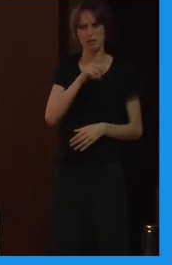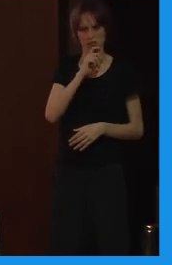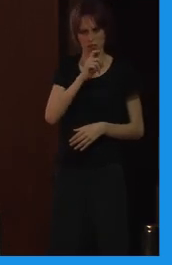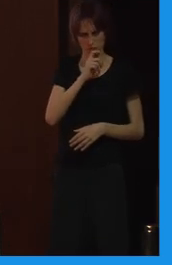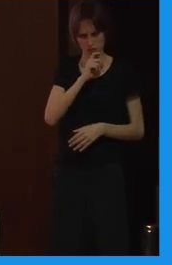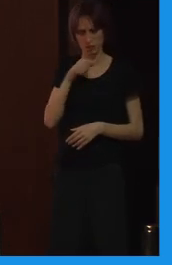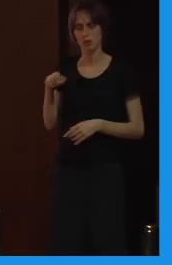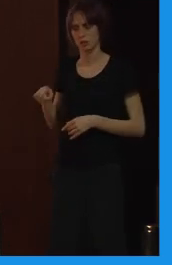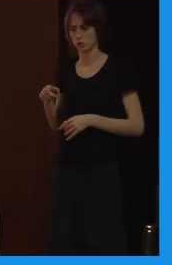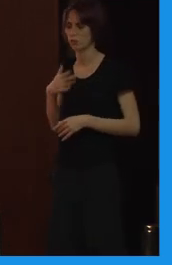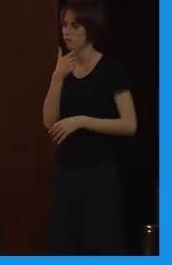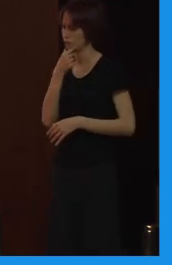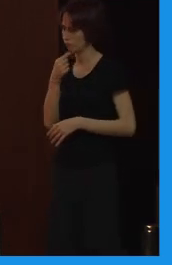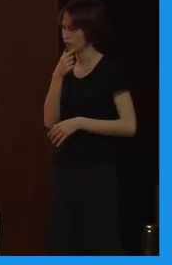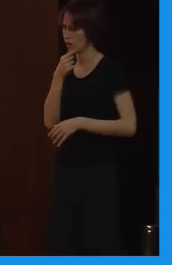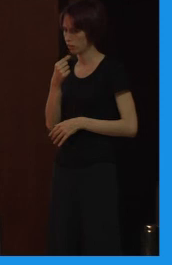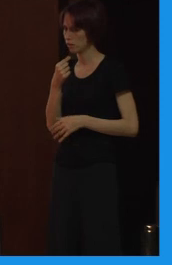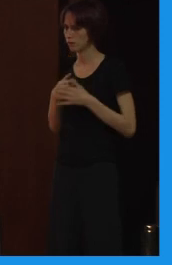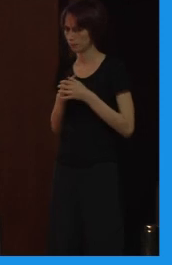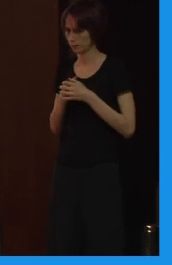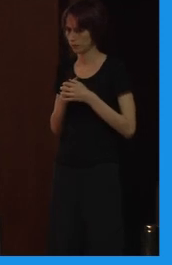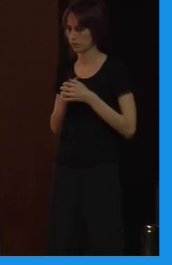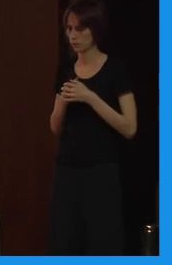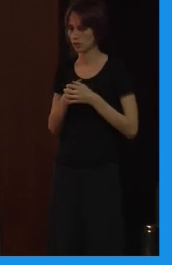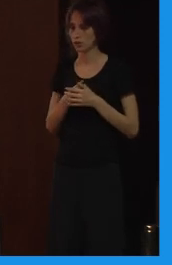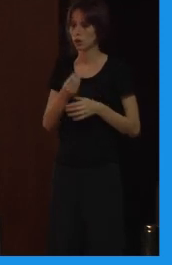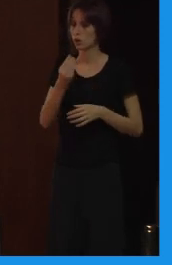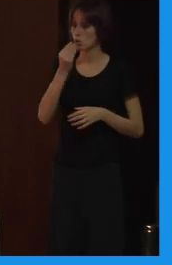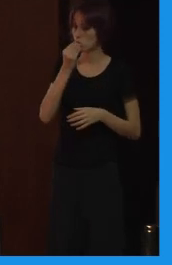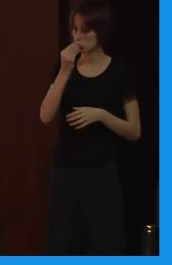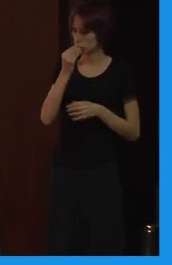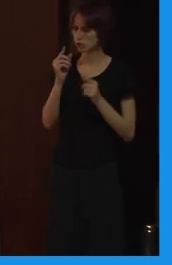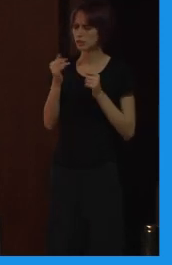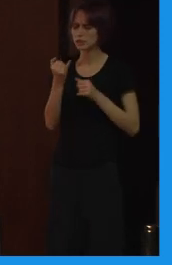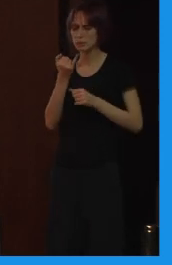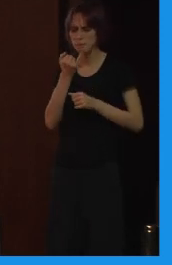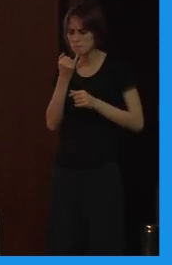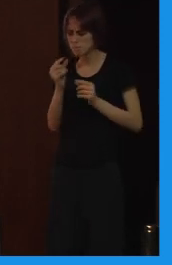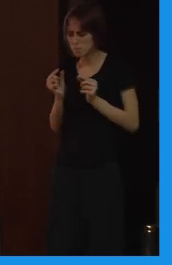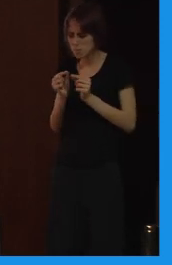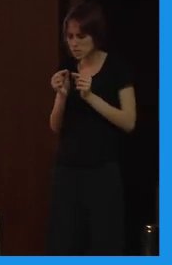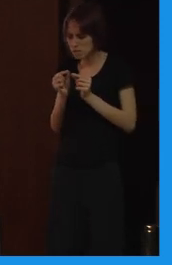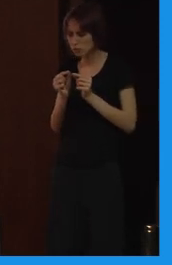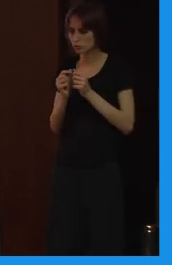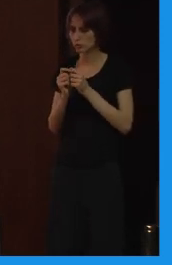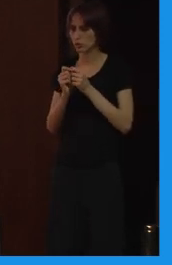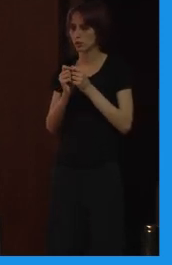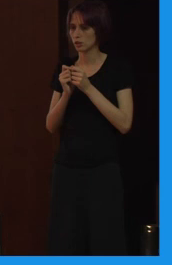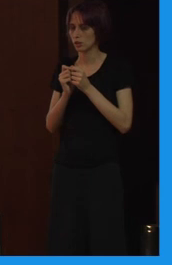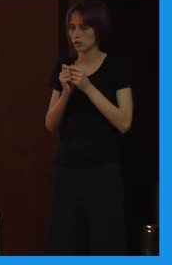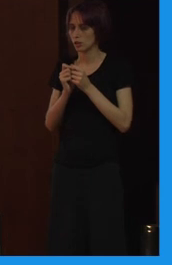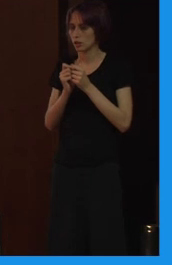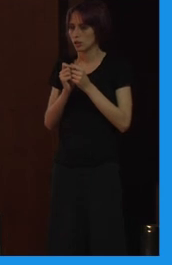Hay déficit de otros aminoácidos y micronutrientes, pero también mucho más difícil de determinar y menos demostrado su eficacia